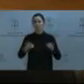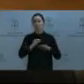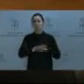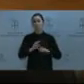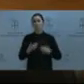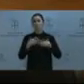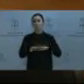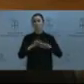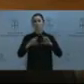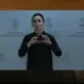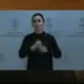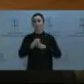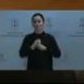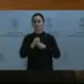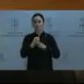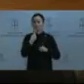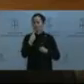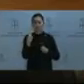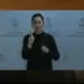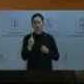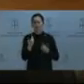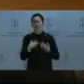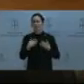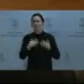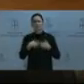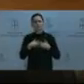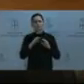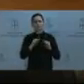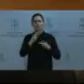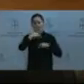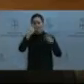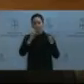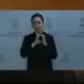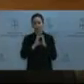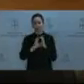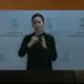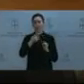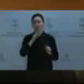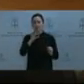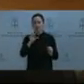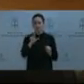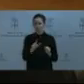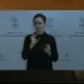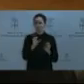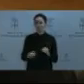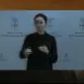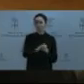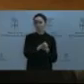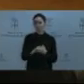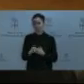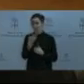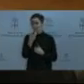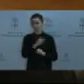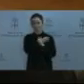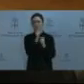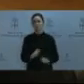ancha más importante de España y proporciona conexión a poblaciones que de otro modo no hubieran disfrutado de servicios avanzados